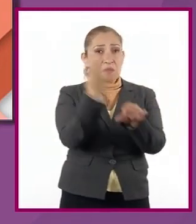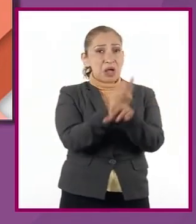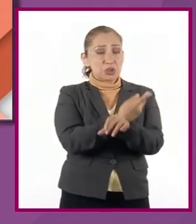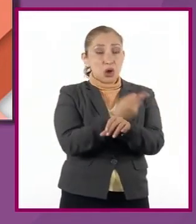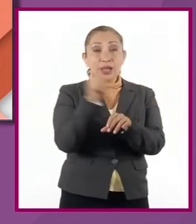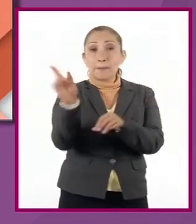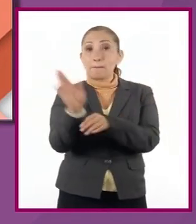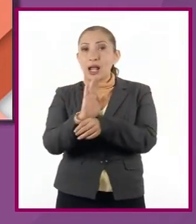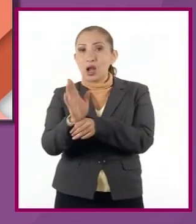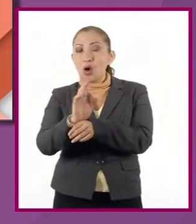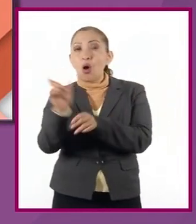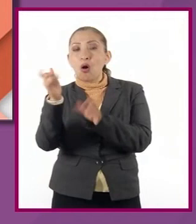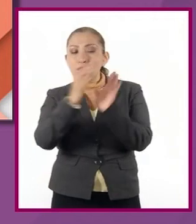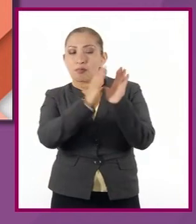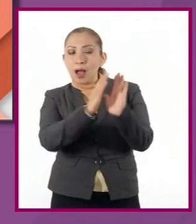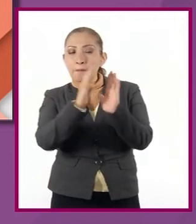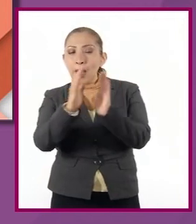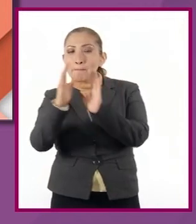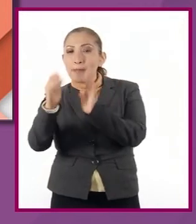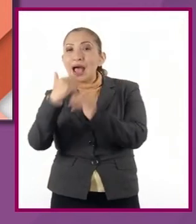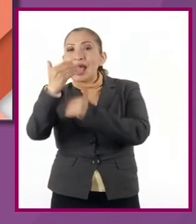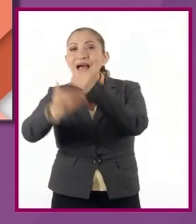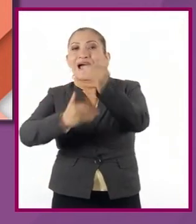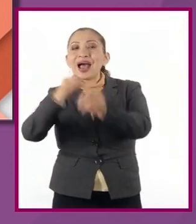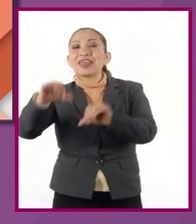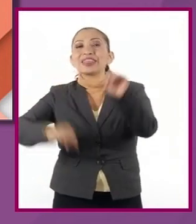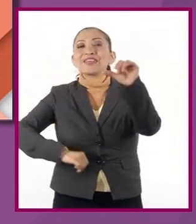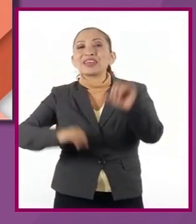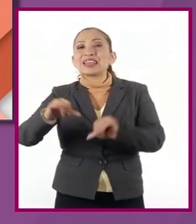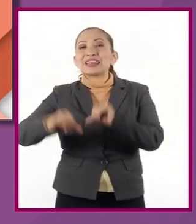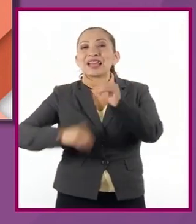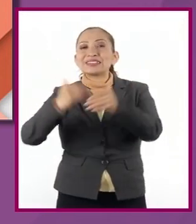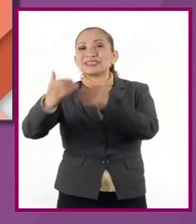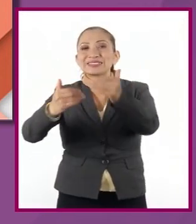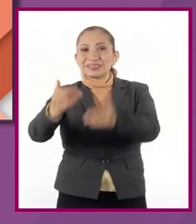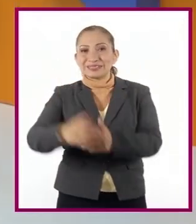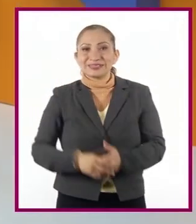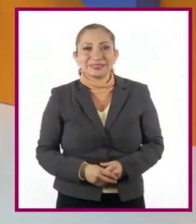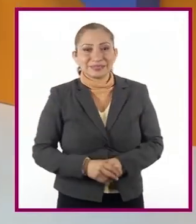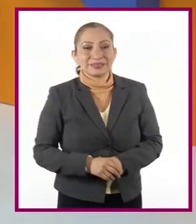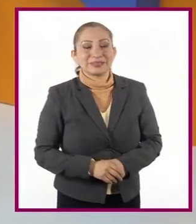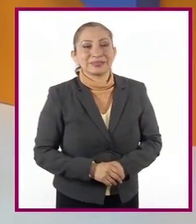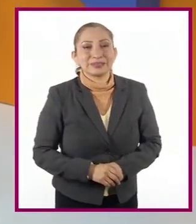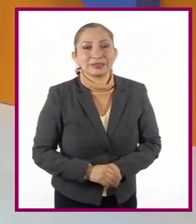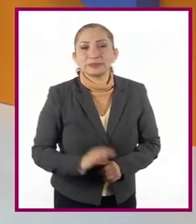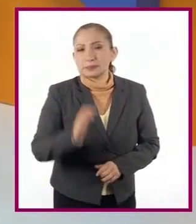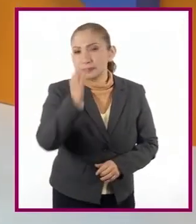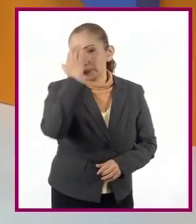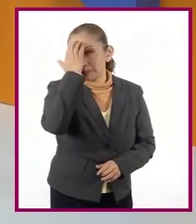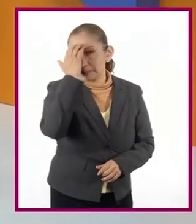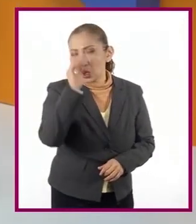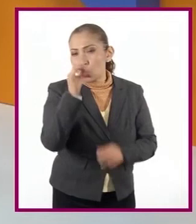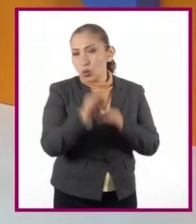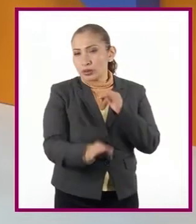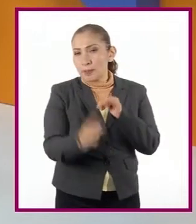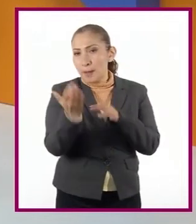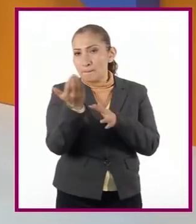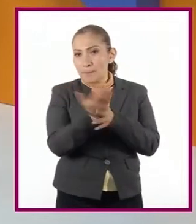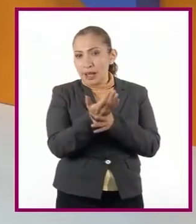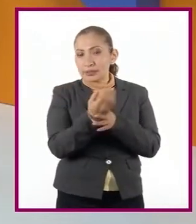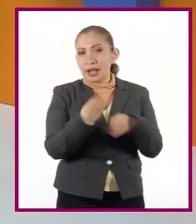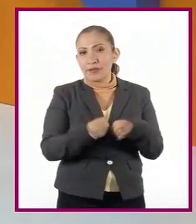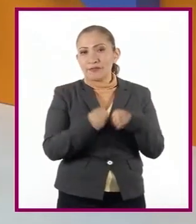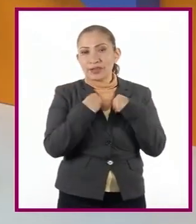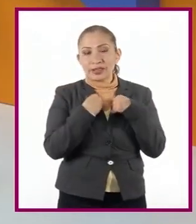nos muestra cuadro a cuadro esa acción desarrollándose. Conozcamos una última parte de